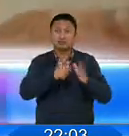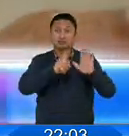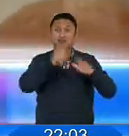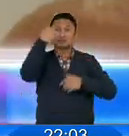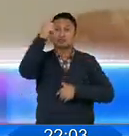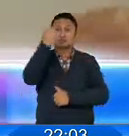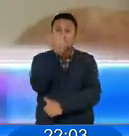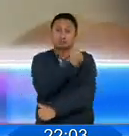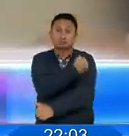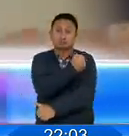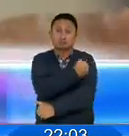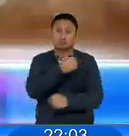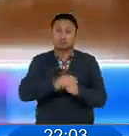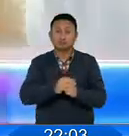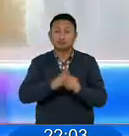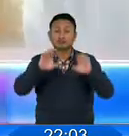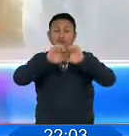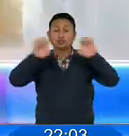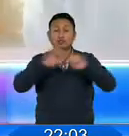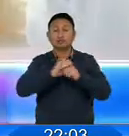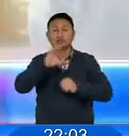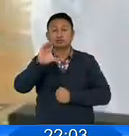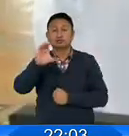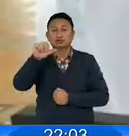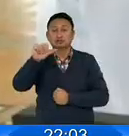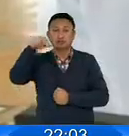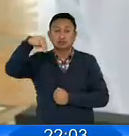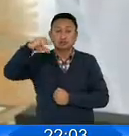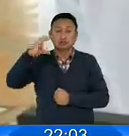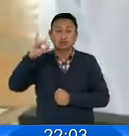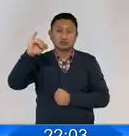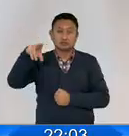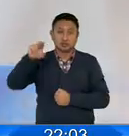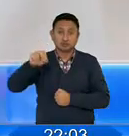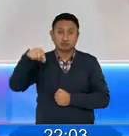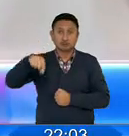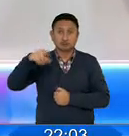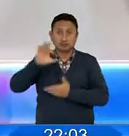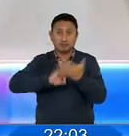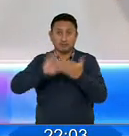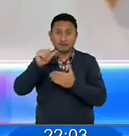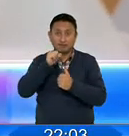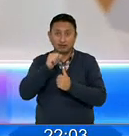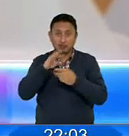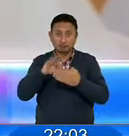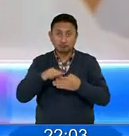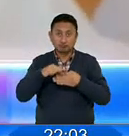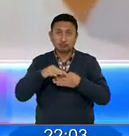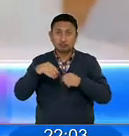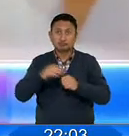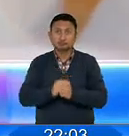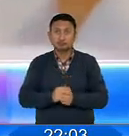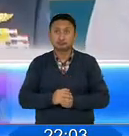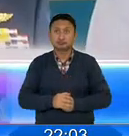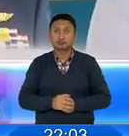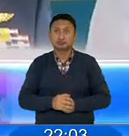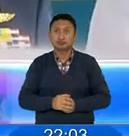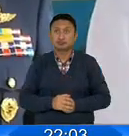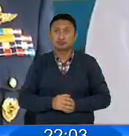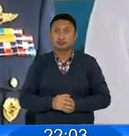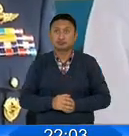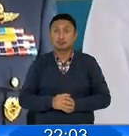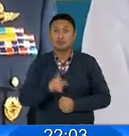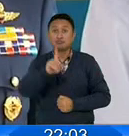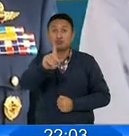de dosis con la farmacéutica CanSino, cuya autorización aún está pendiente en la OMS. Que es una